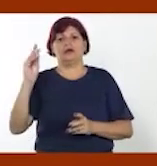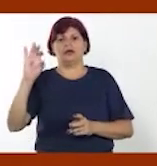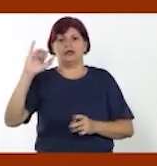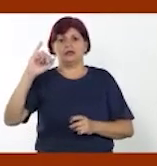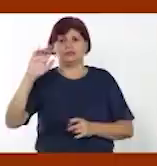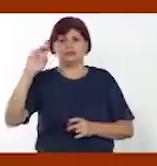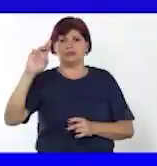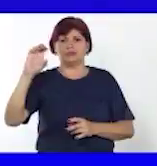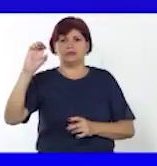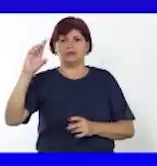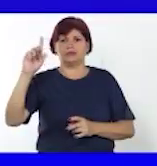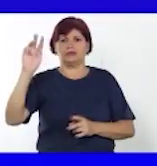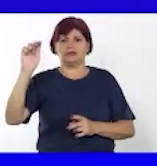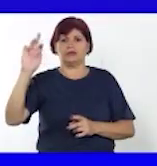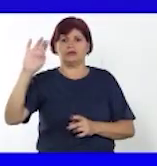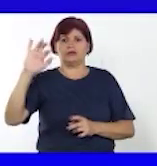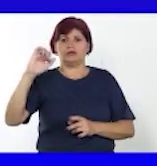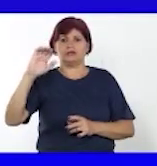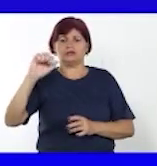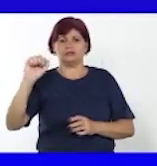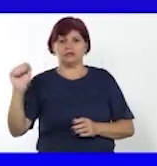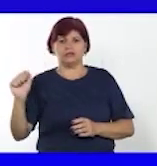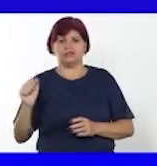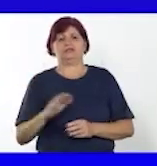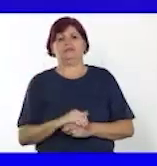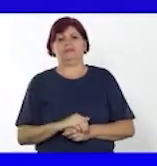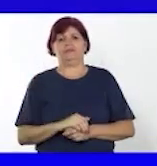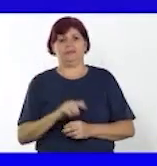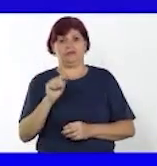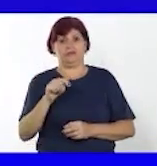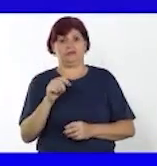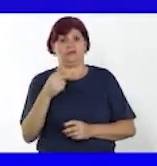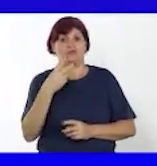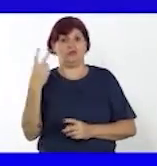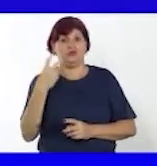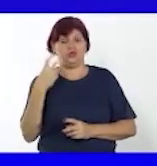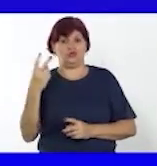por el foco. O sea, aquí tenemos los elementos,